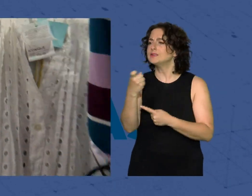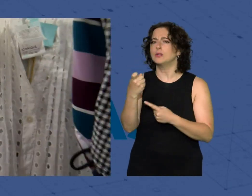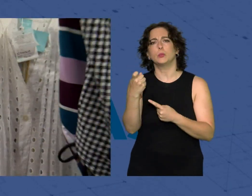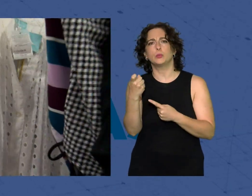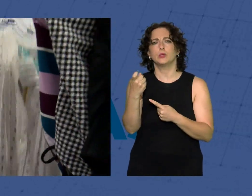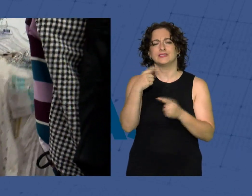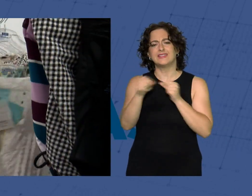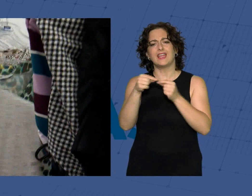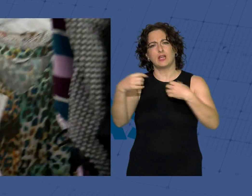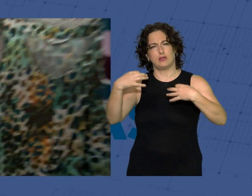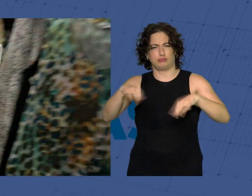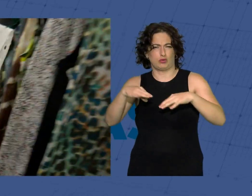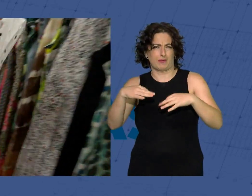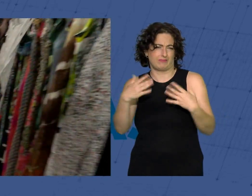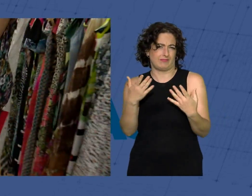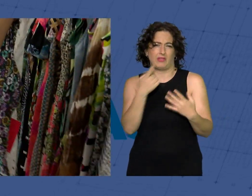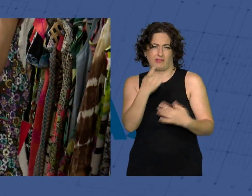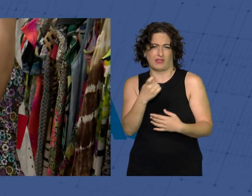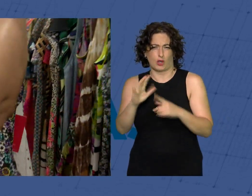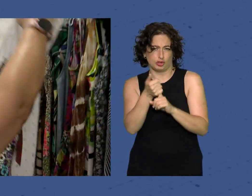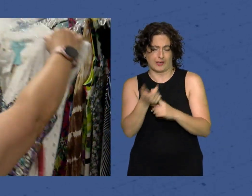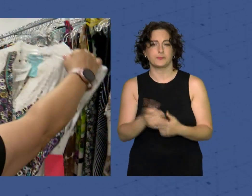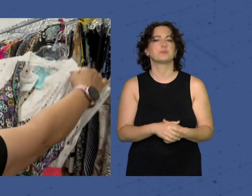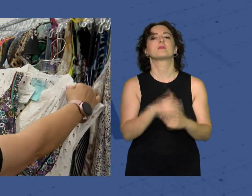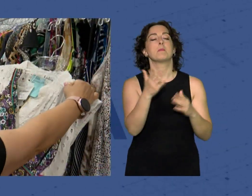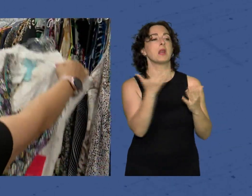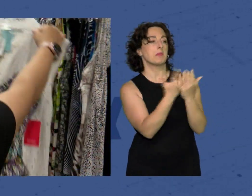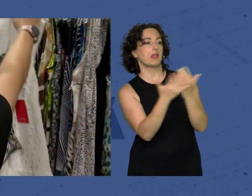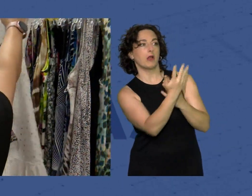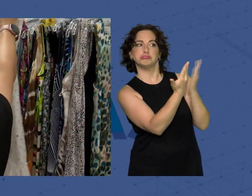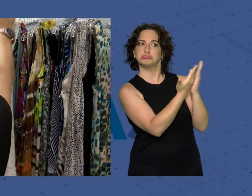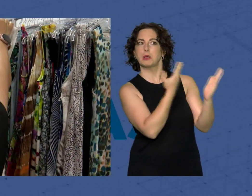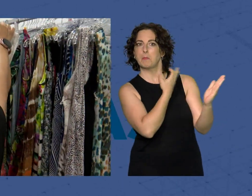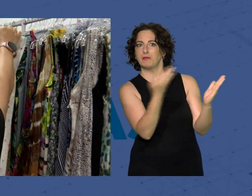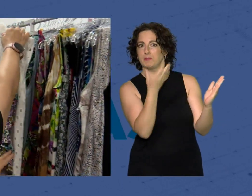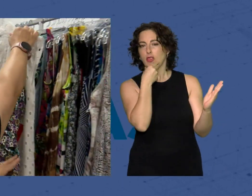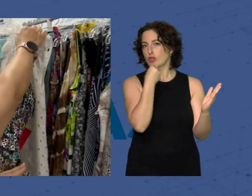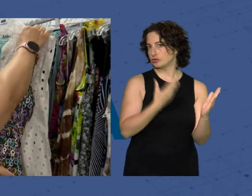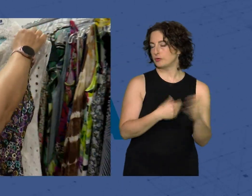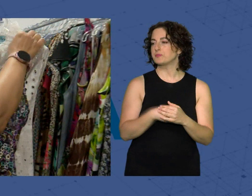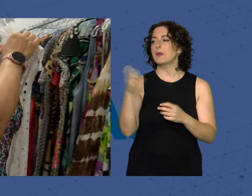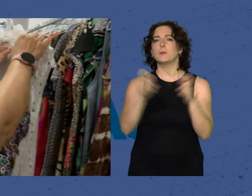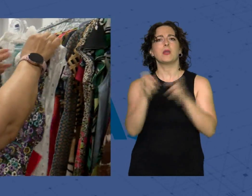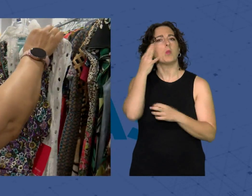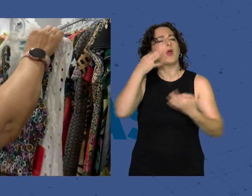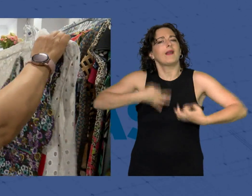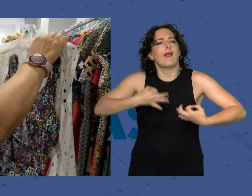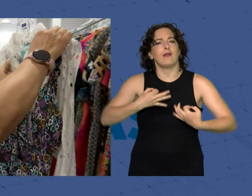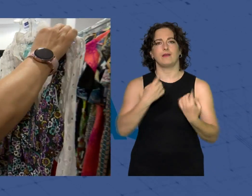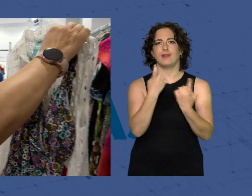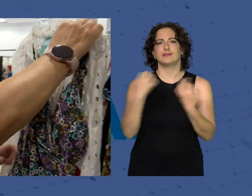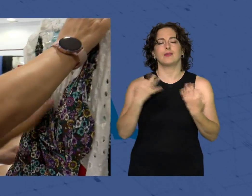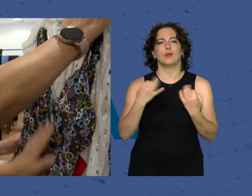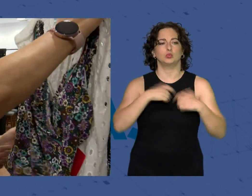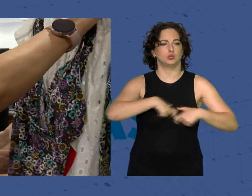hueco en las tallas estándar. Esta combinación le puede quedar precioso. Aquí vienen mujeres reales que necesitan o quieren